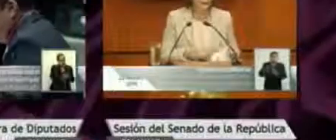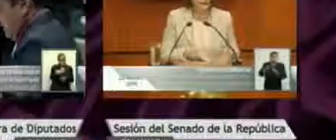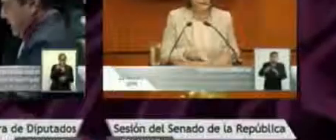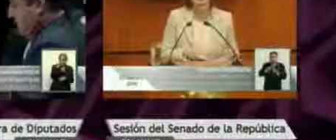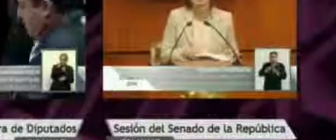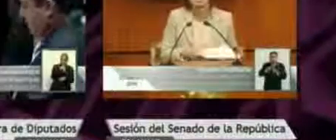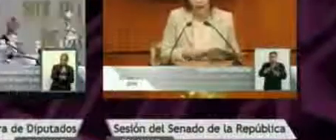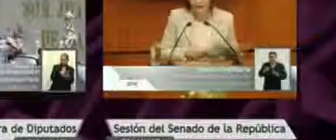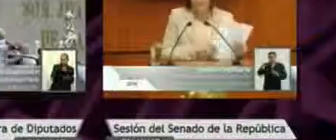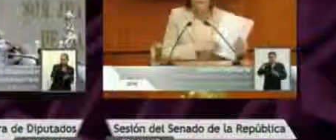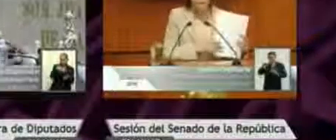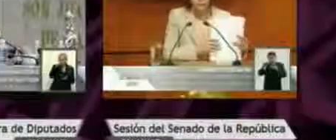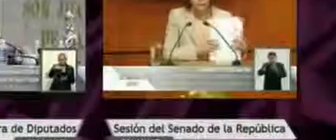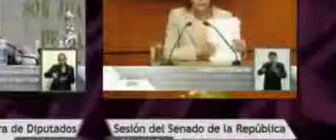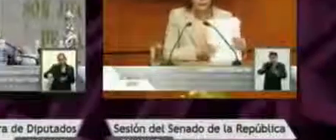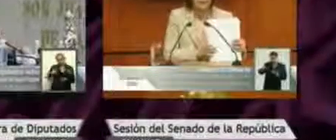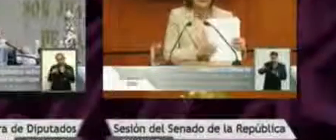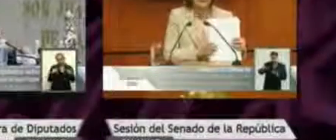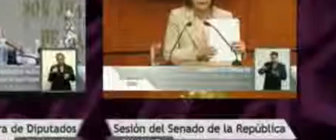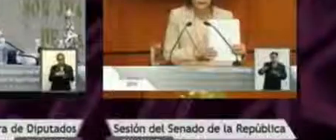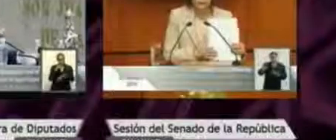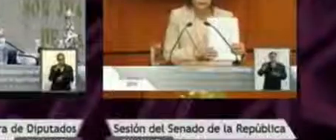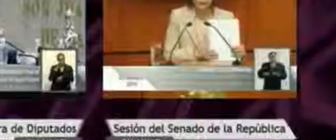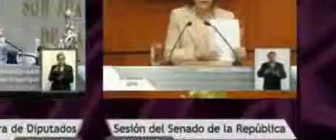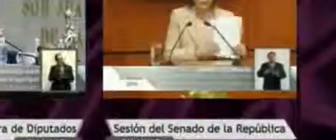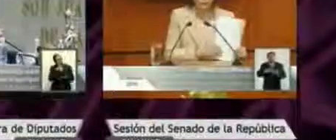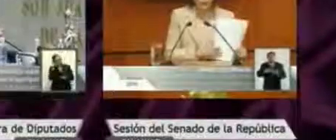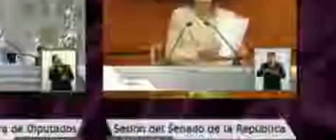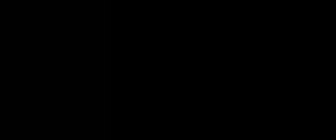Gracias. Gracias, diputado. Tiene la